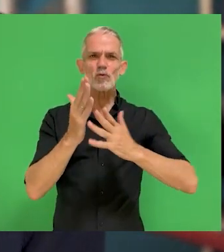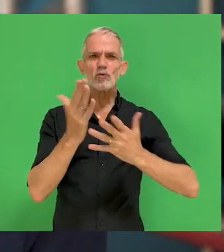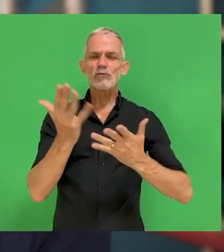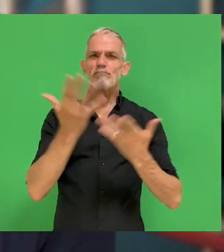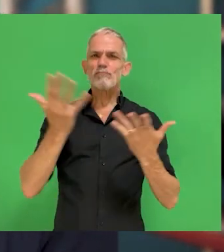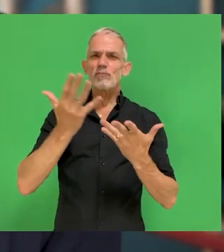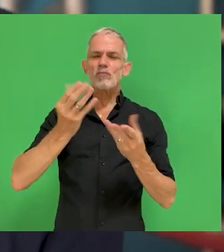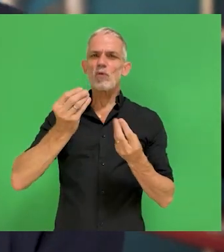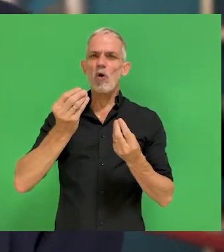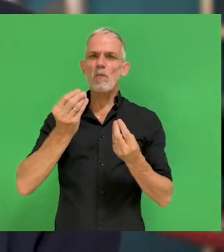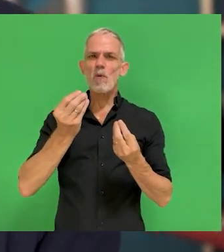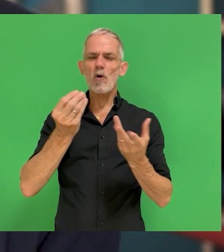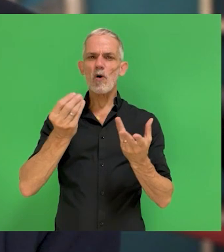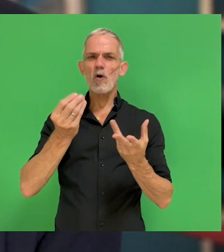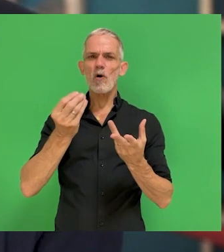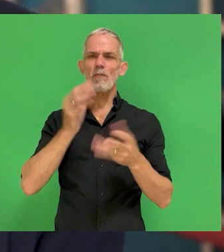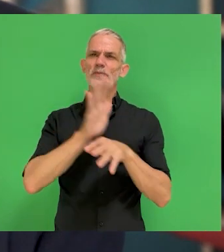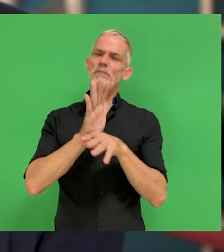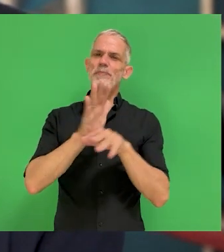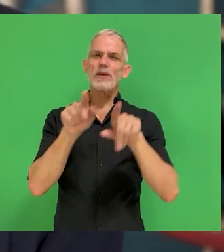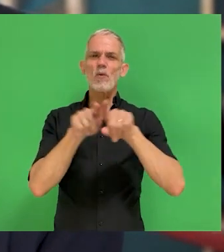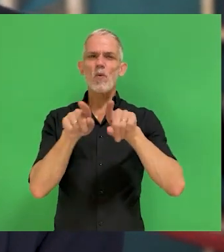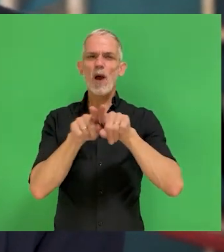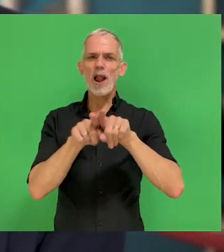especie de, viste, de